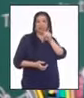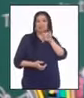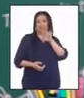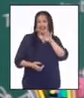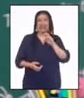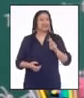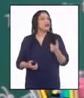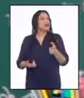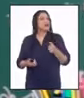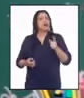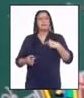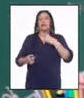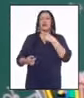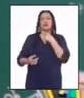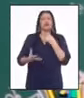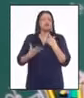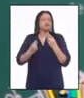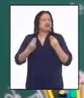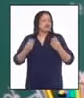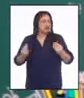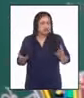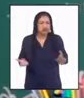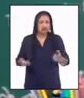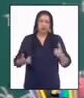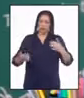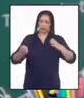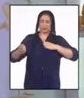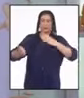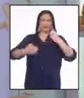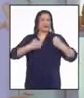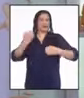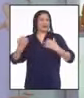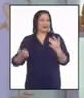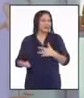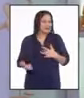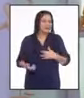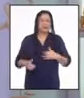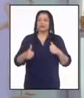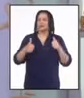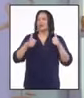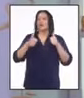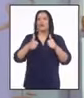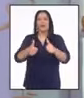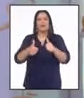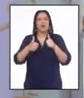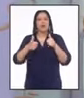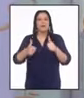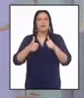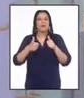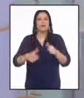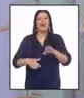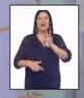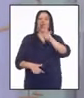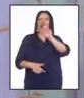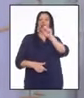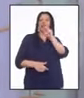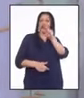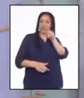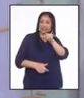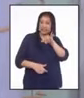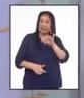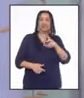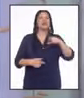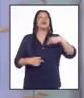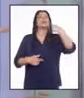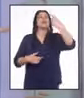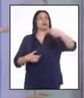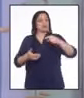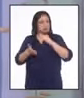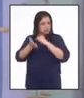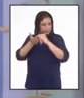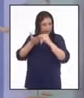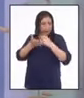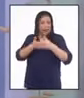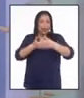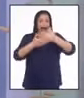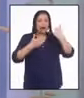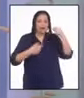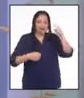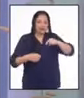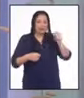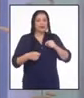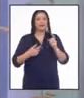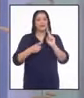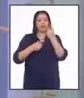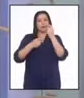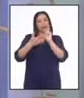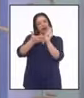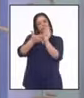gustan, Steph, me encantan. Estoy muy emocionado. Eso es bueno. El fanzine lo haremos la próxima semana. Antes necesitamos tener el artículo